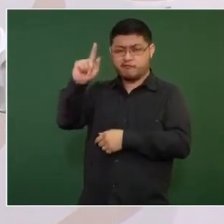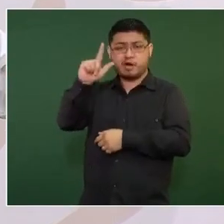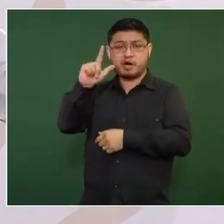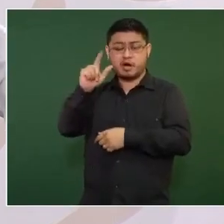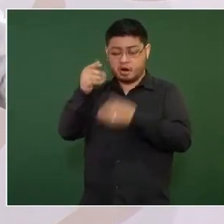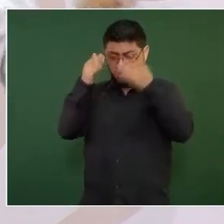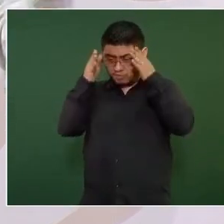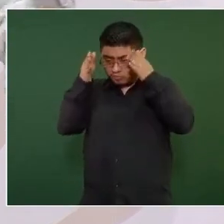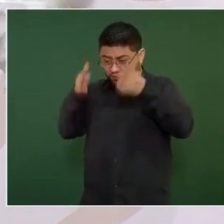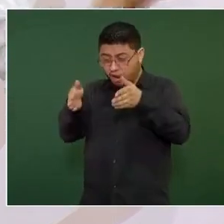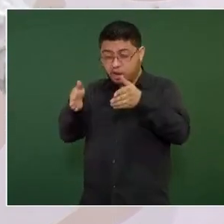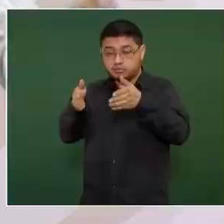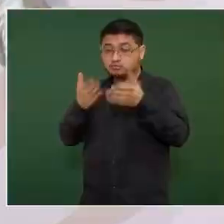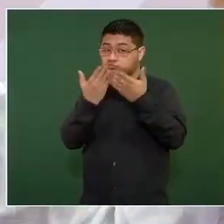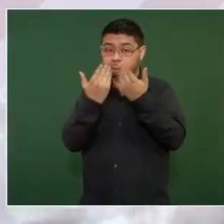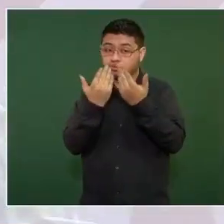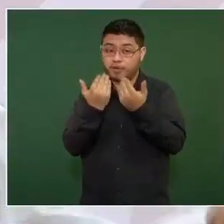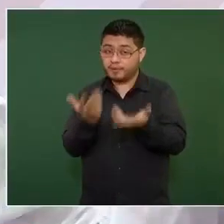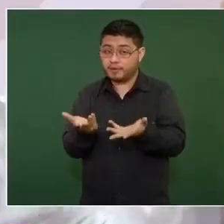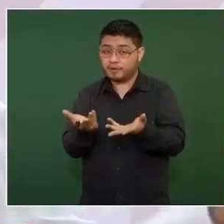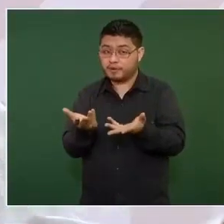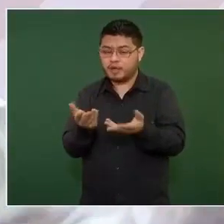Estamos formando